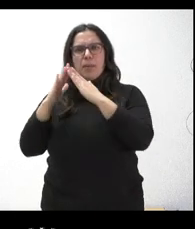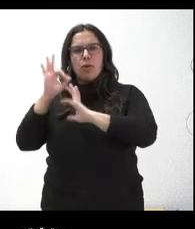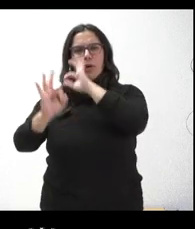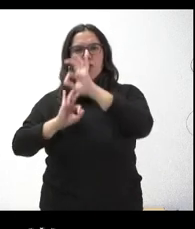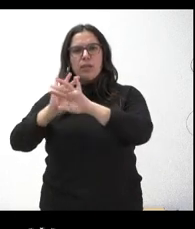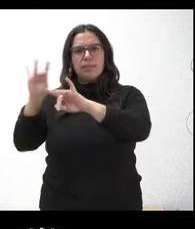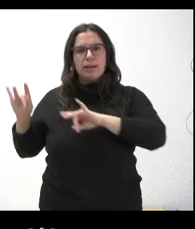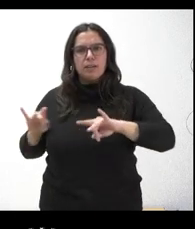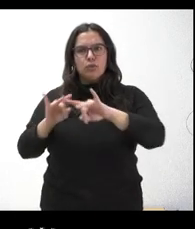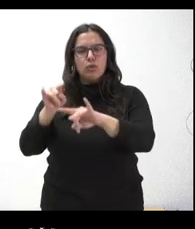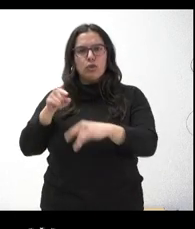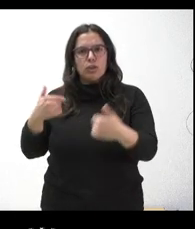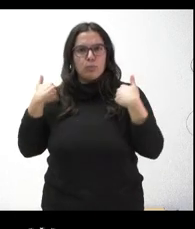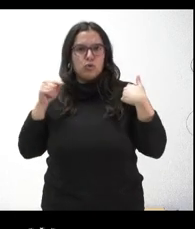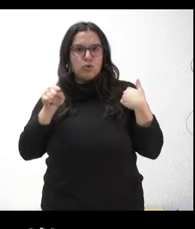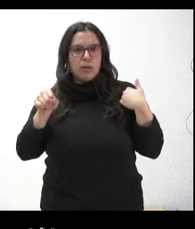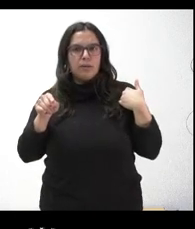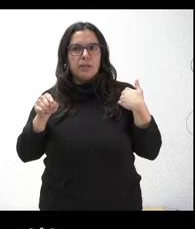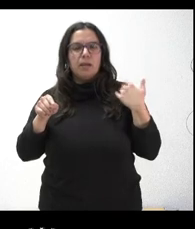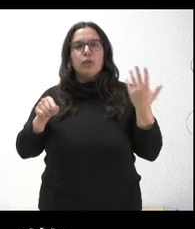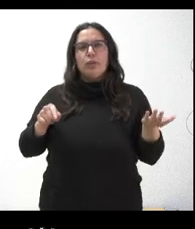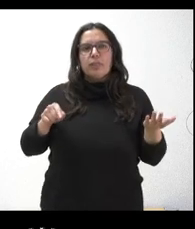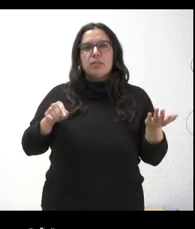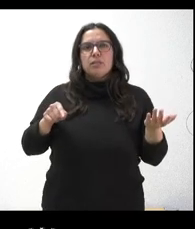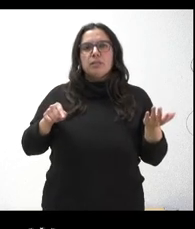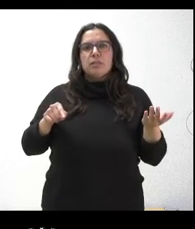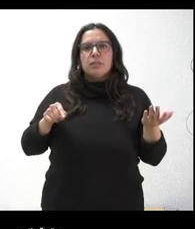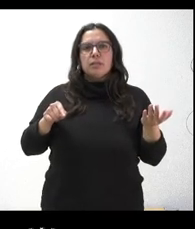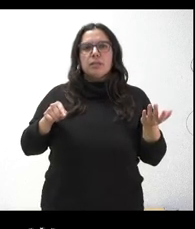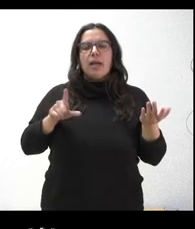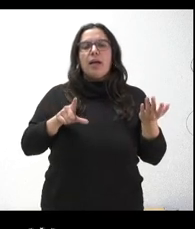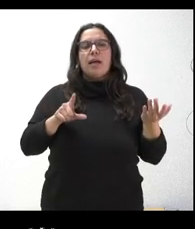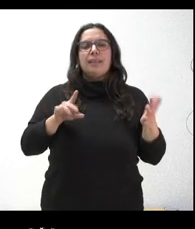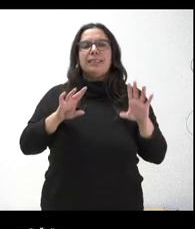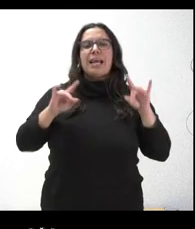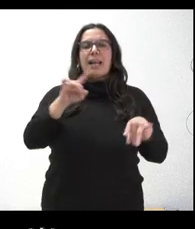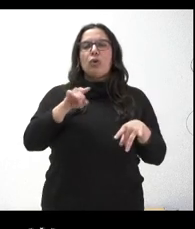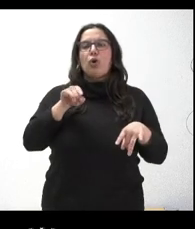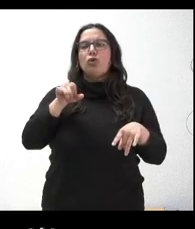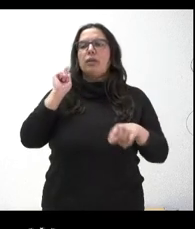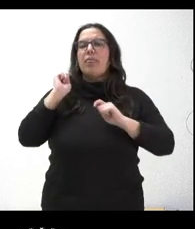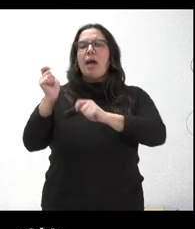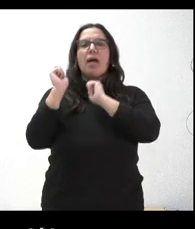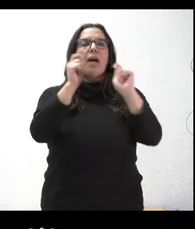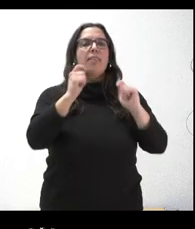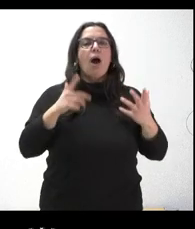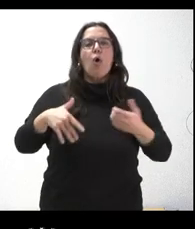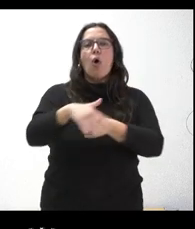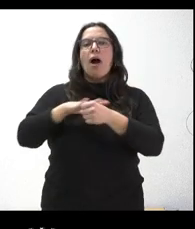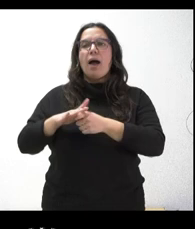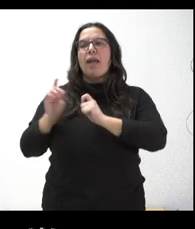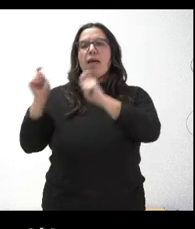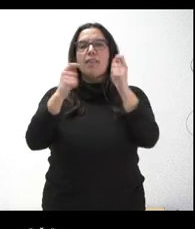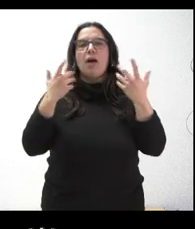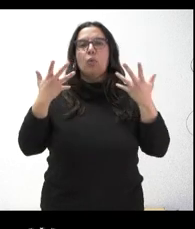eh yo no sé quién decide sobre qué terrenos o o qué en qué área se se actúa